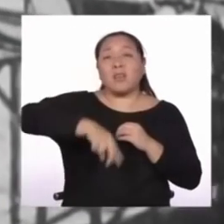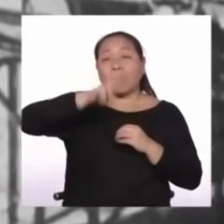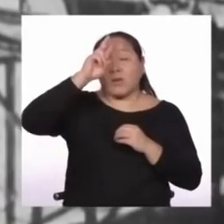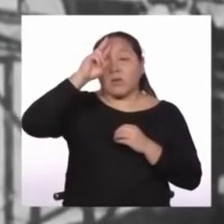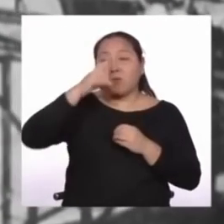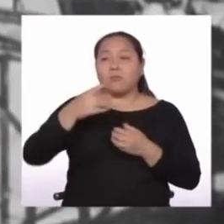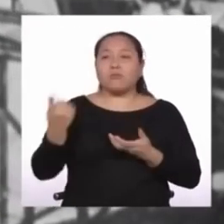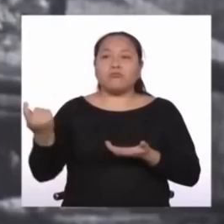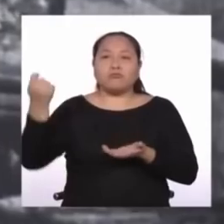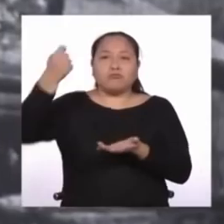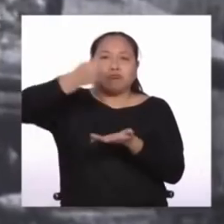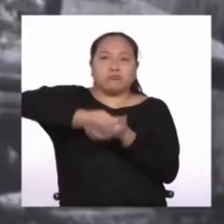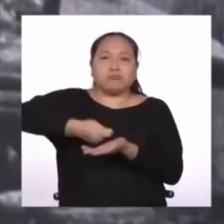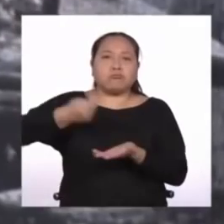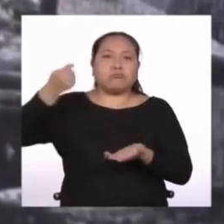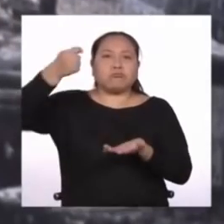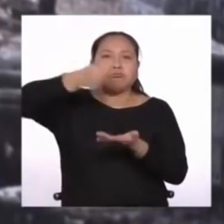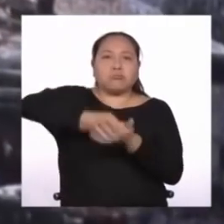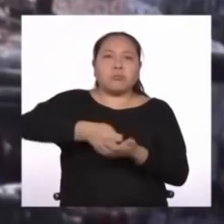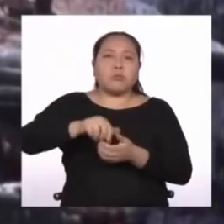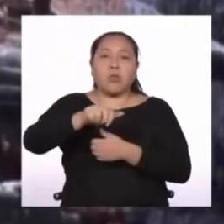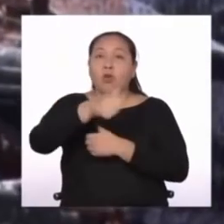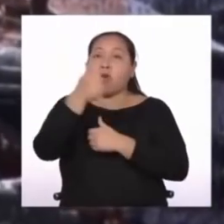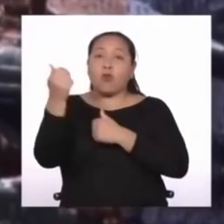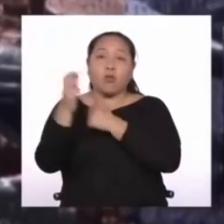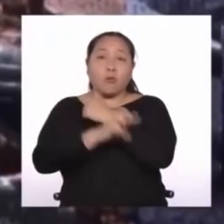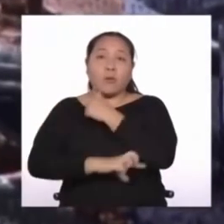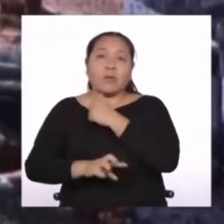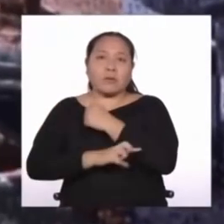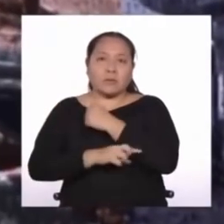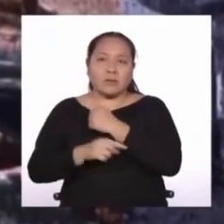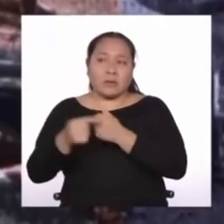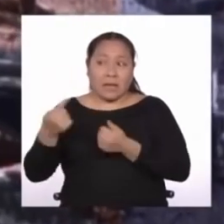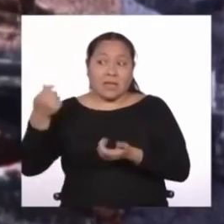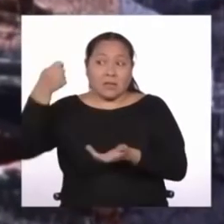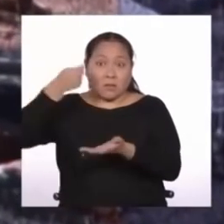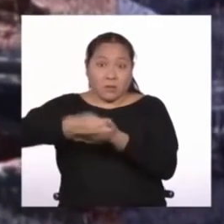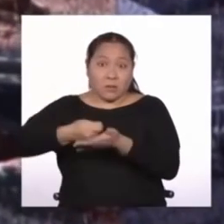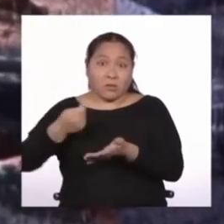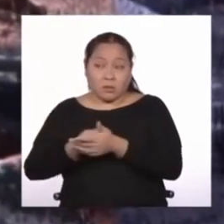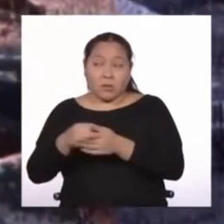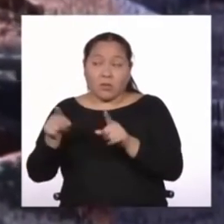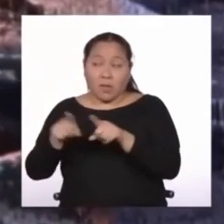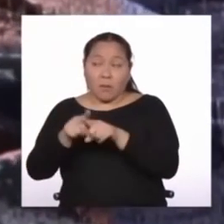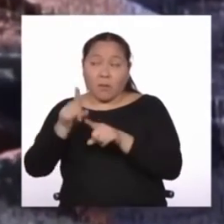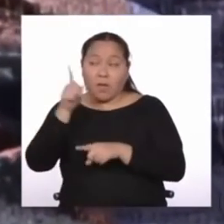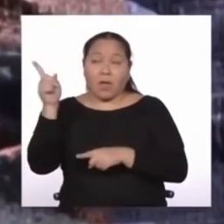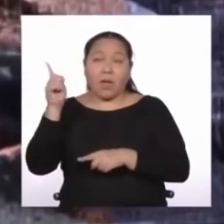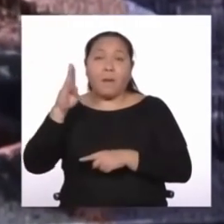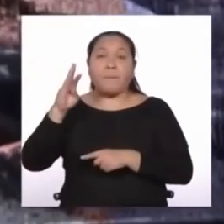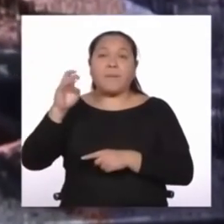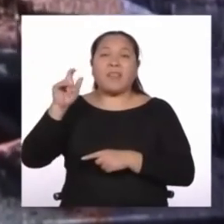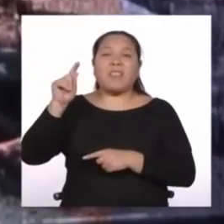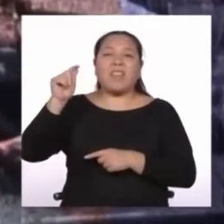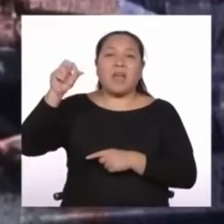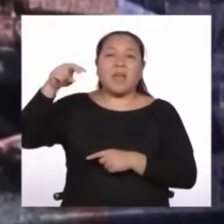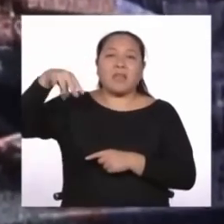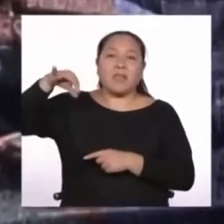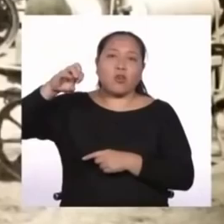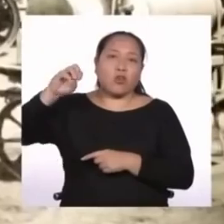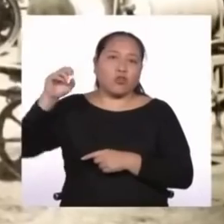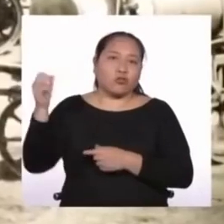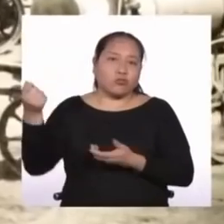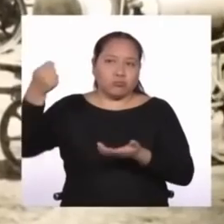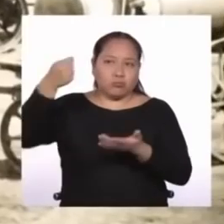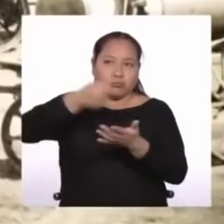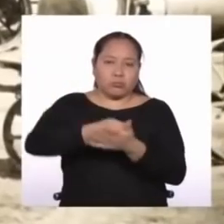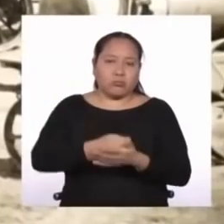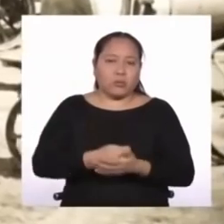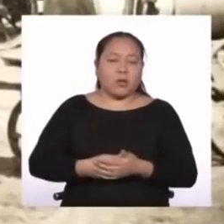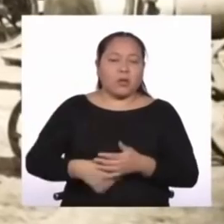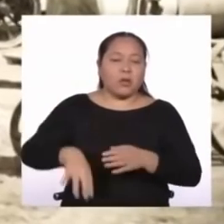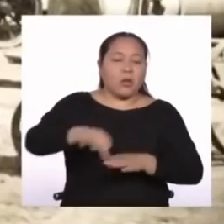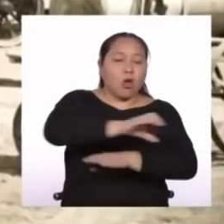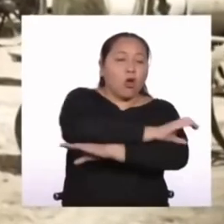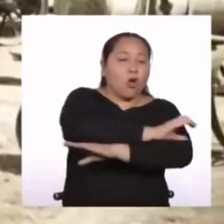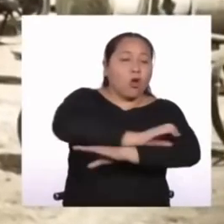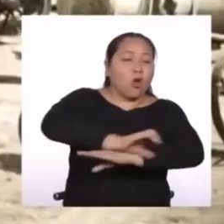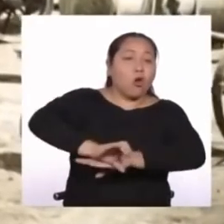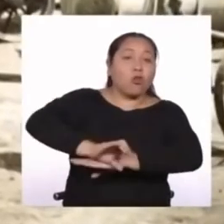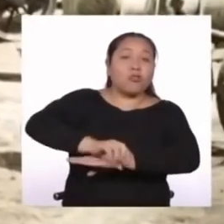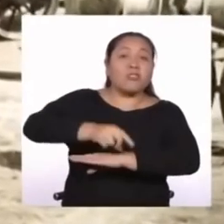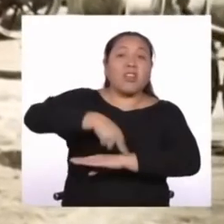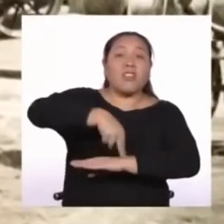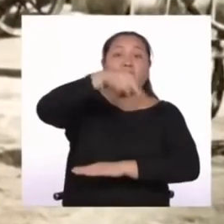extranjeras, parte de ellas británicas. Asimismo, en los valles de la costa norte se establecieron